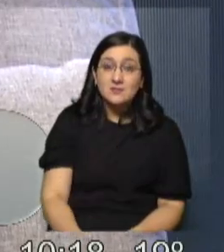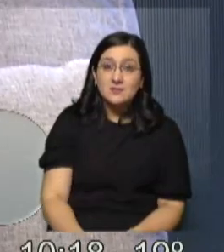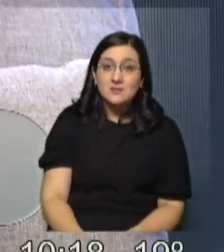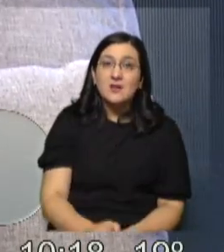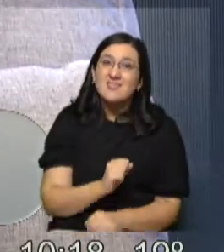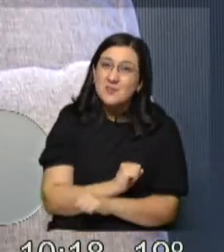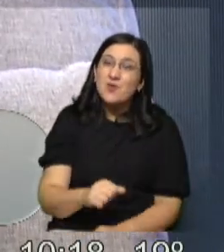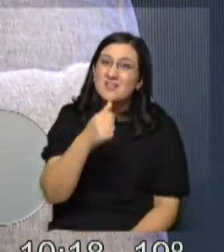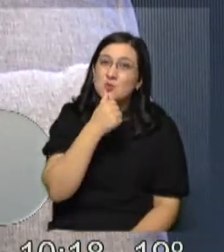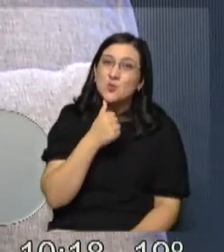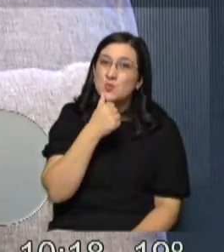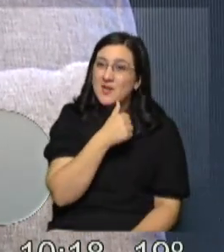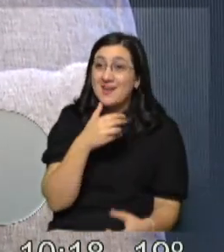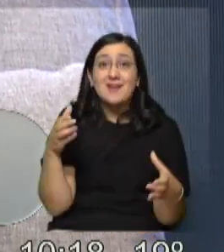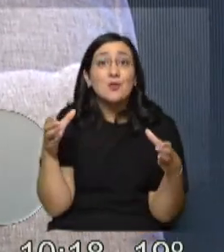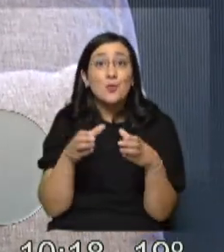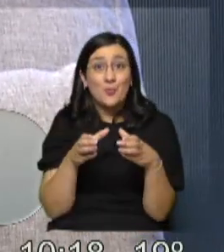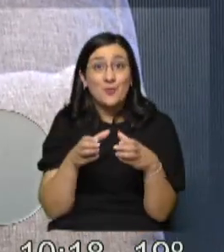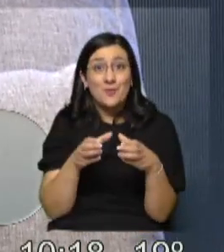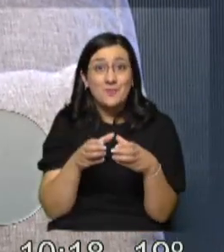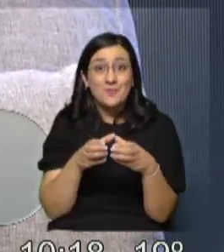se pueden resolver colectivamente o que se pueden